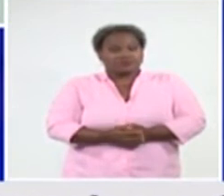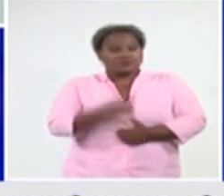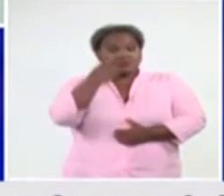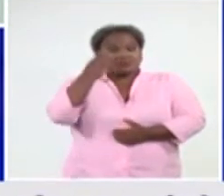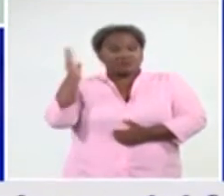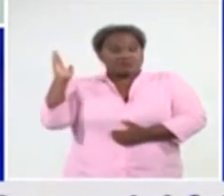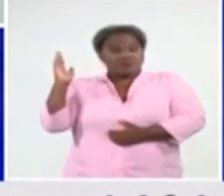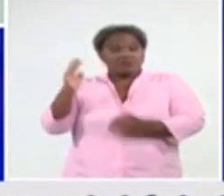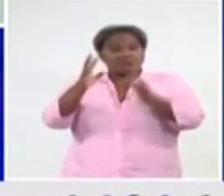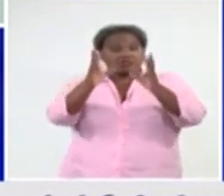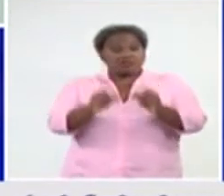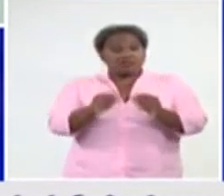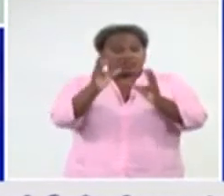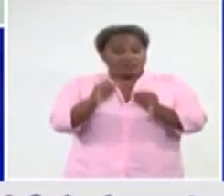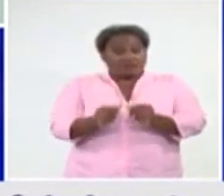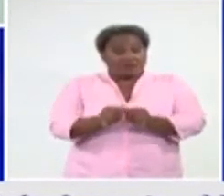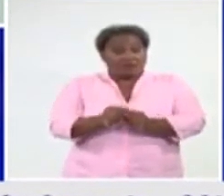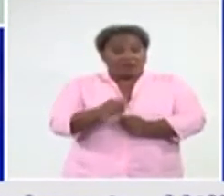cifras de primeras dosis,